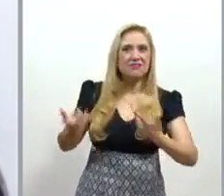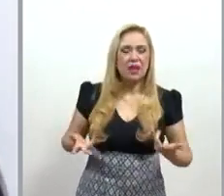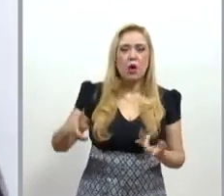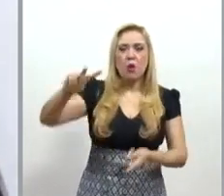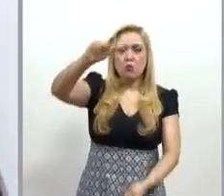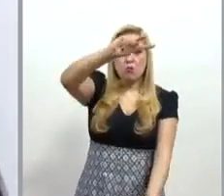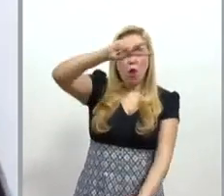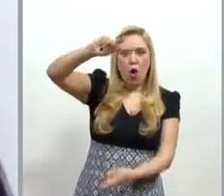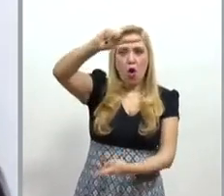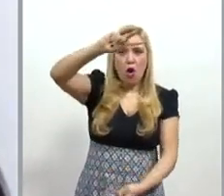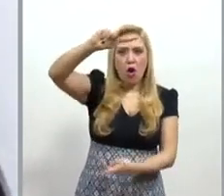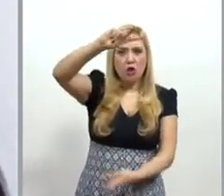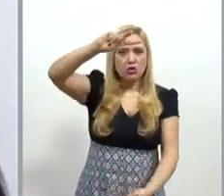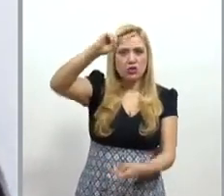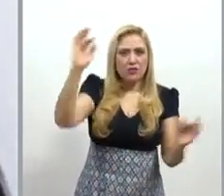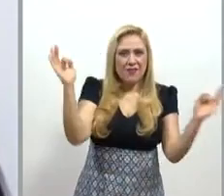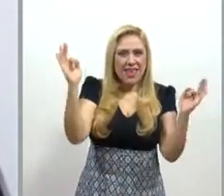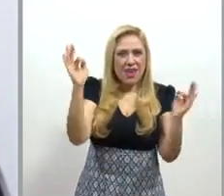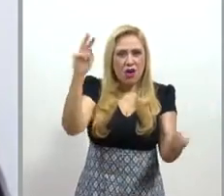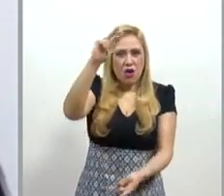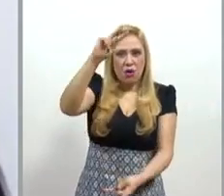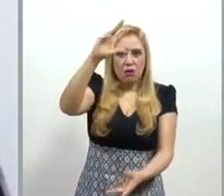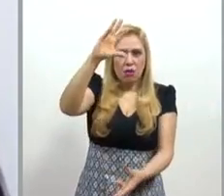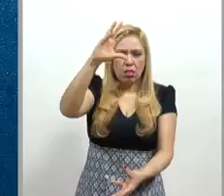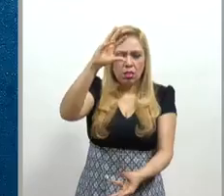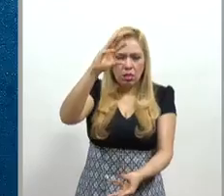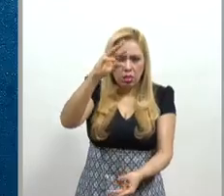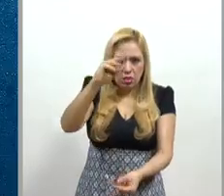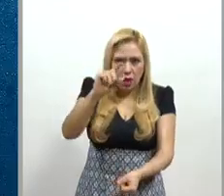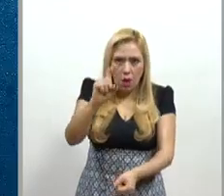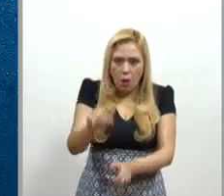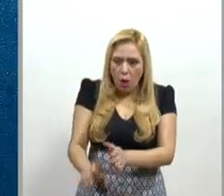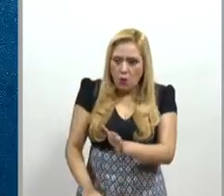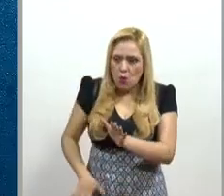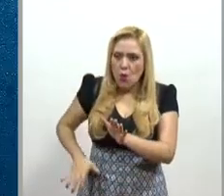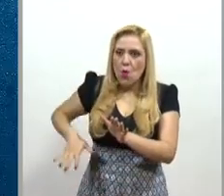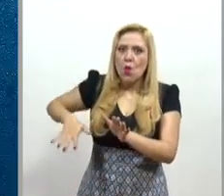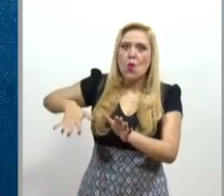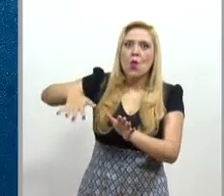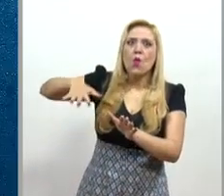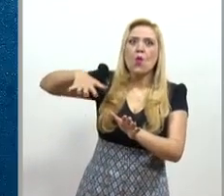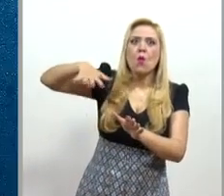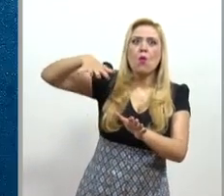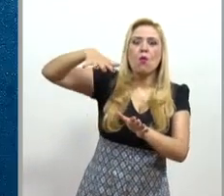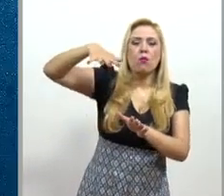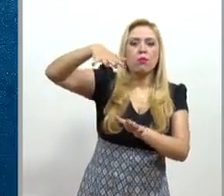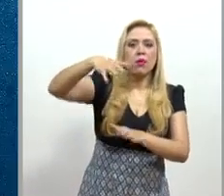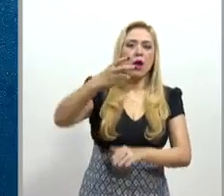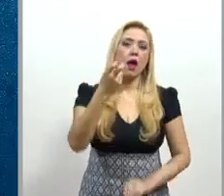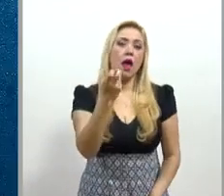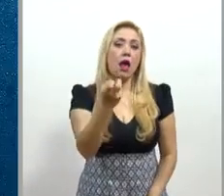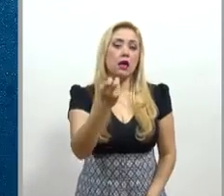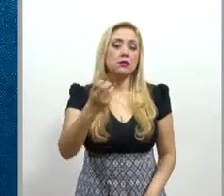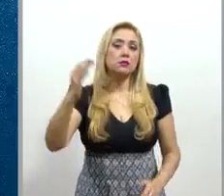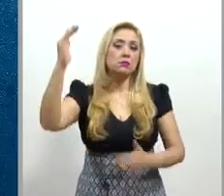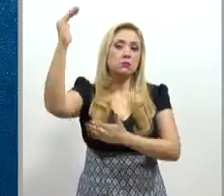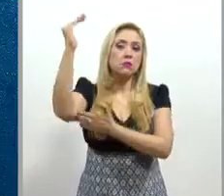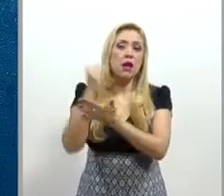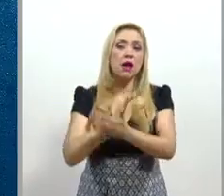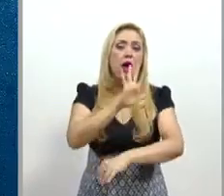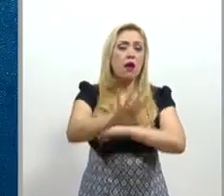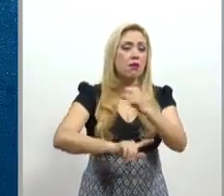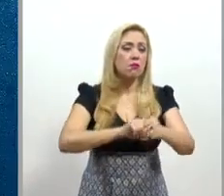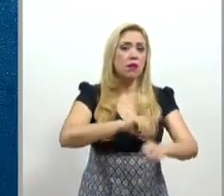las tormentas, el periodo de huracanes con mayor Sin duda. intensidad y mayor frecuencia y la disminución de la